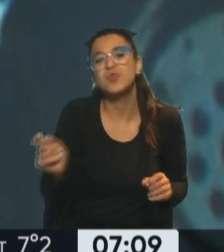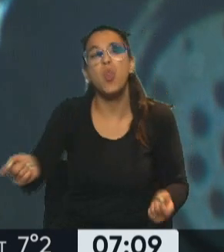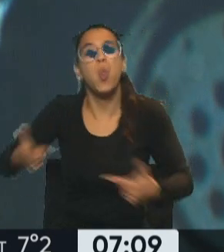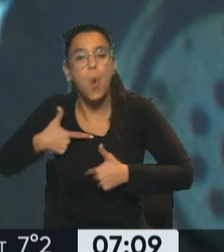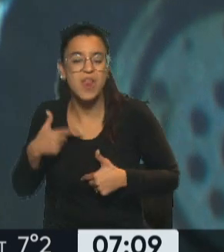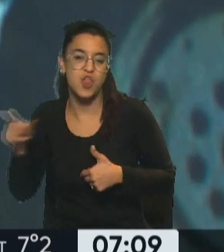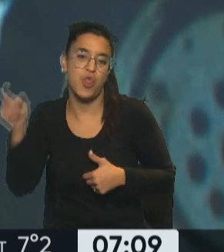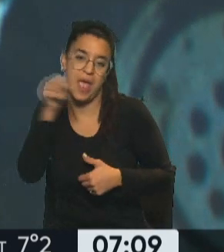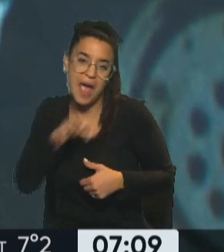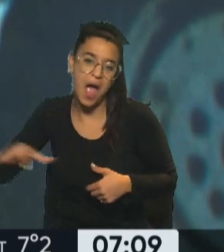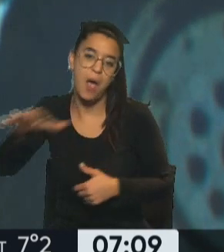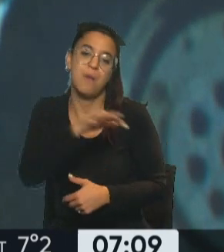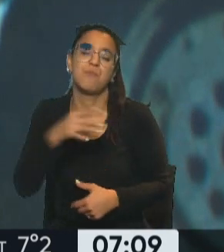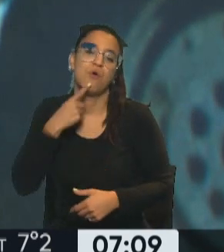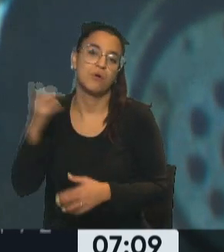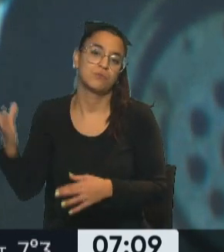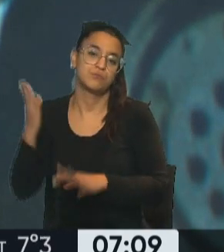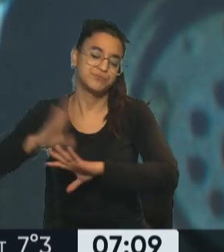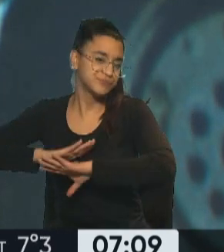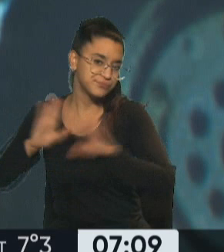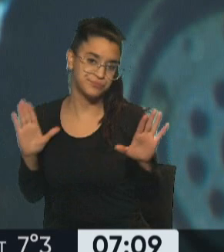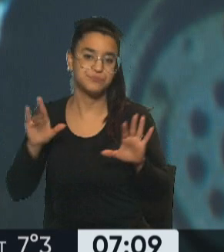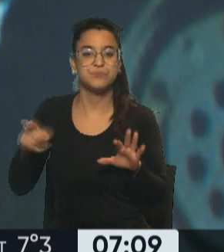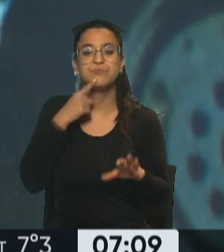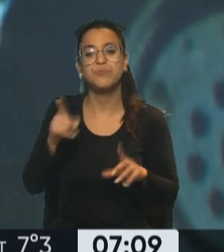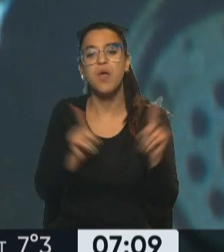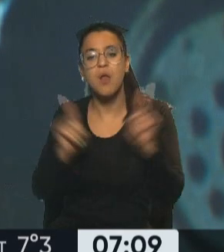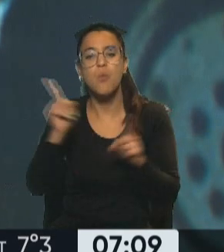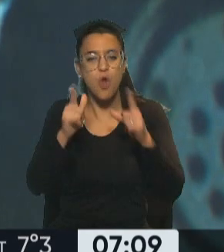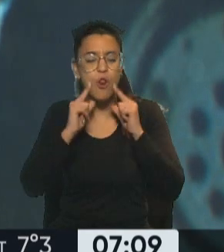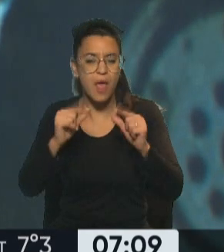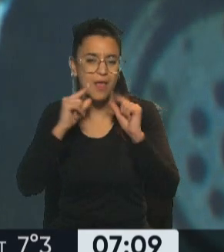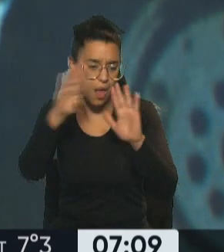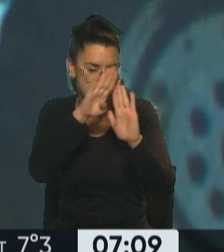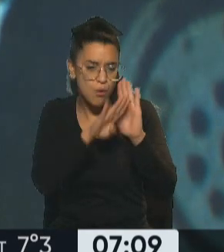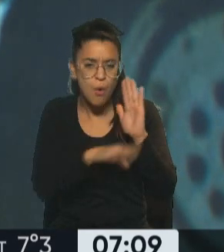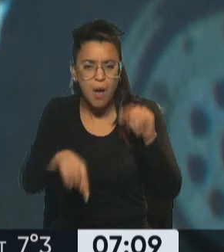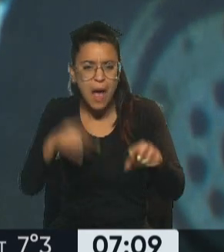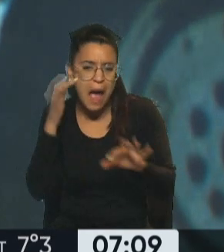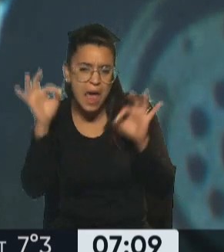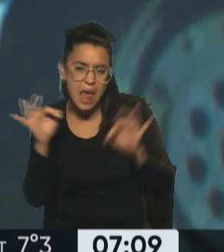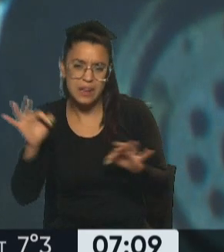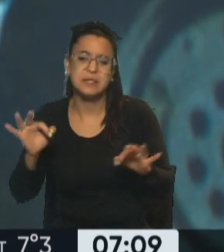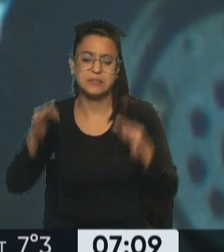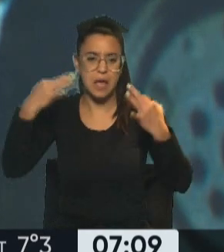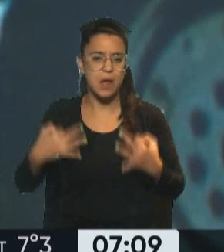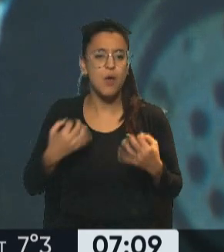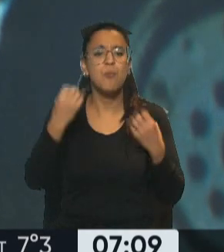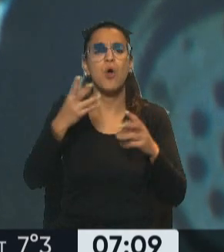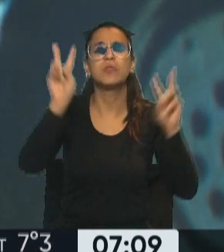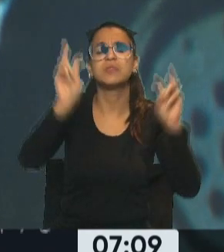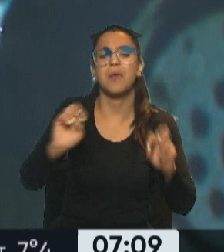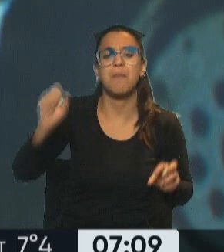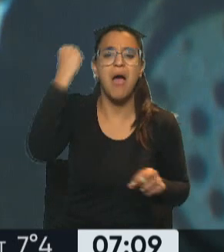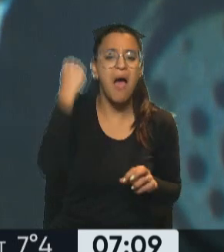del campo los que están concretando esta medida de fuerza con algunos reclamos que vamos a analizar, ¿no? Bien, porque el tema del